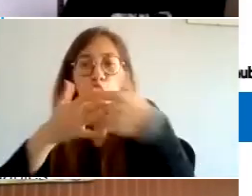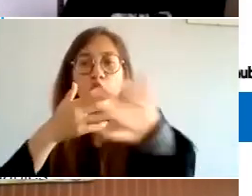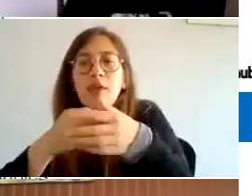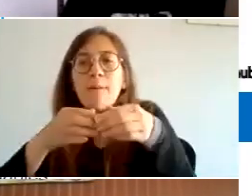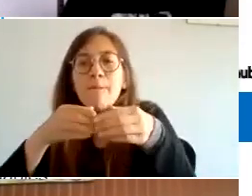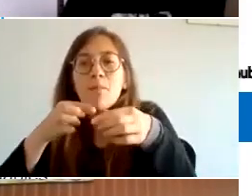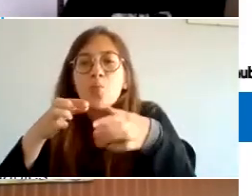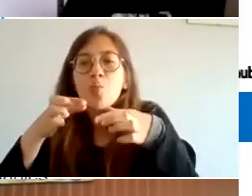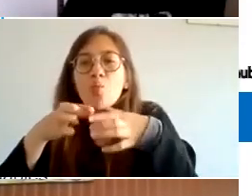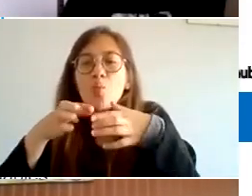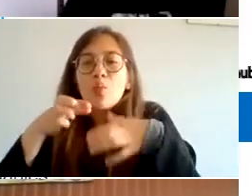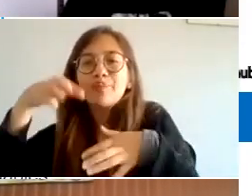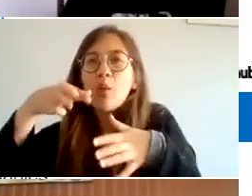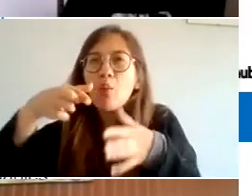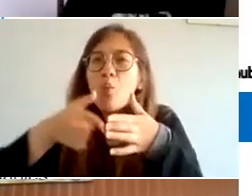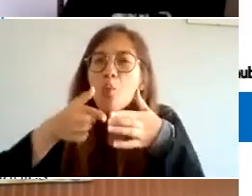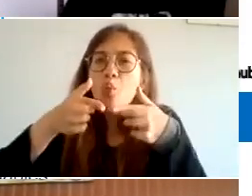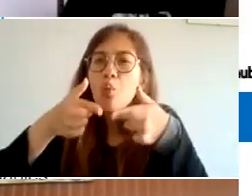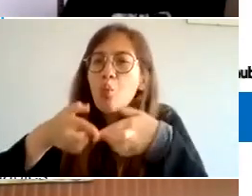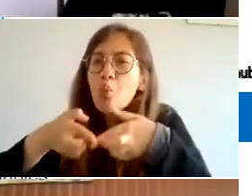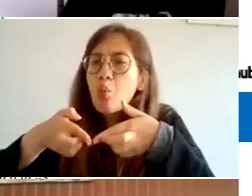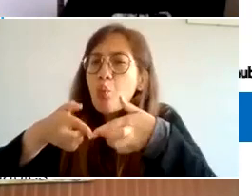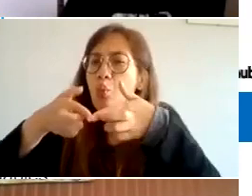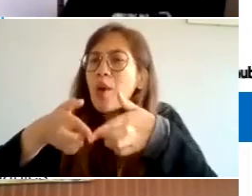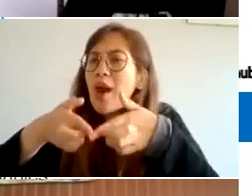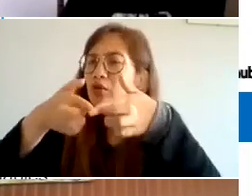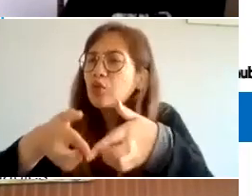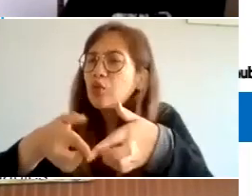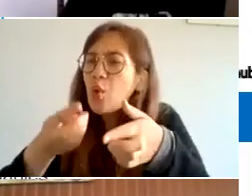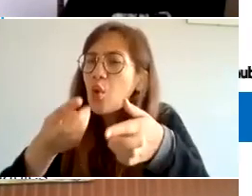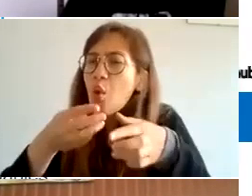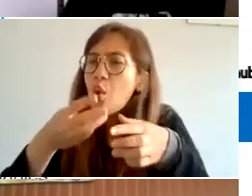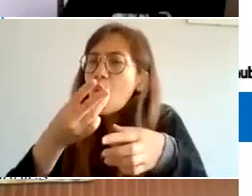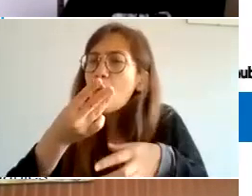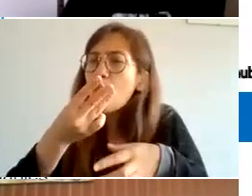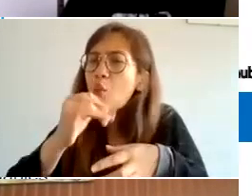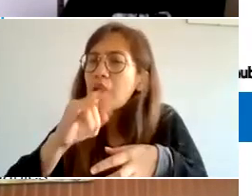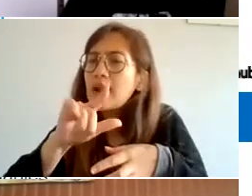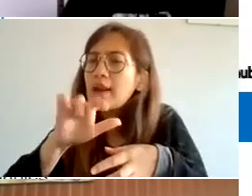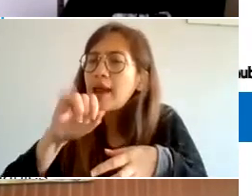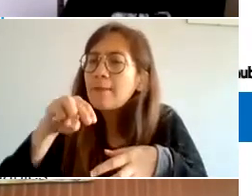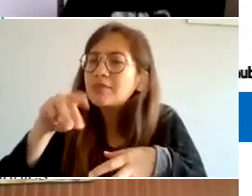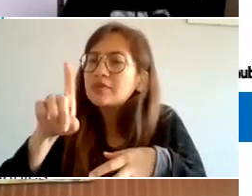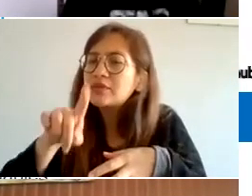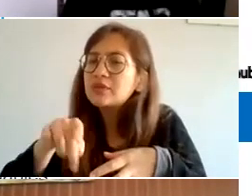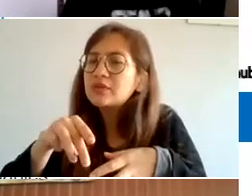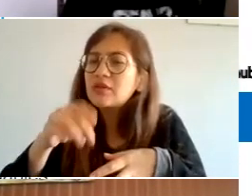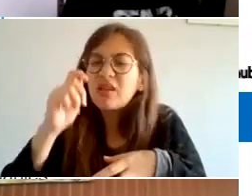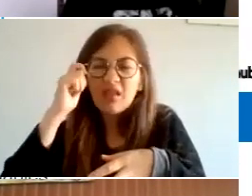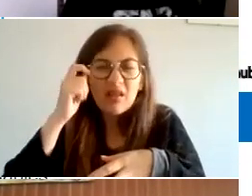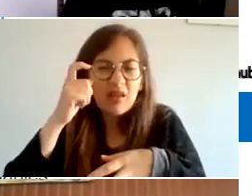día, si nosotros no vemos el mapa en global, vemos que también existen cables que